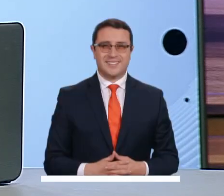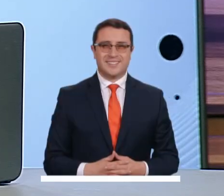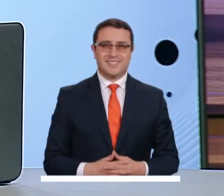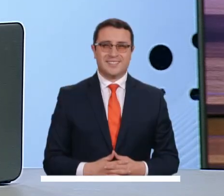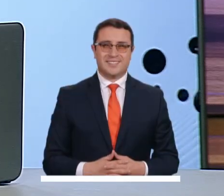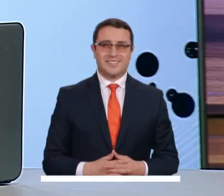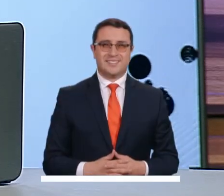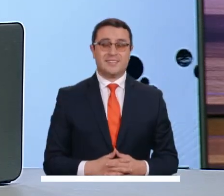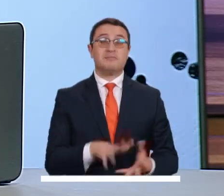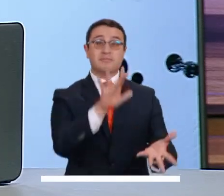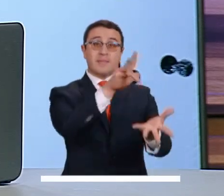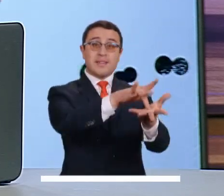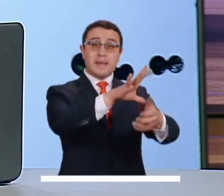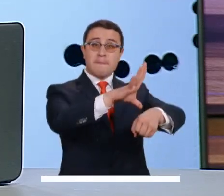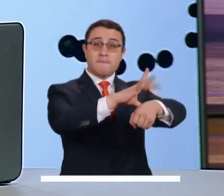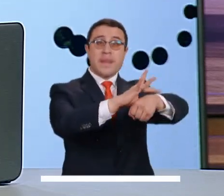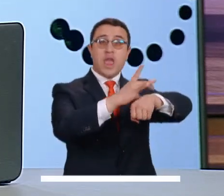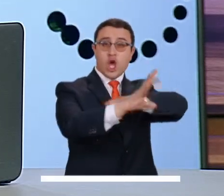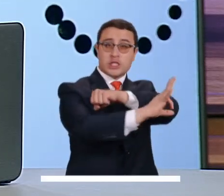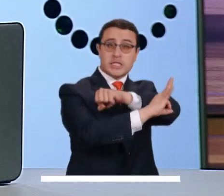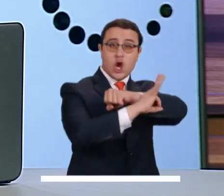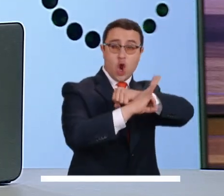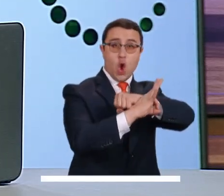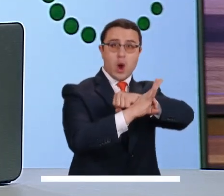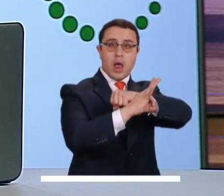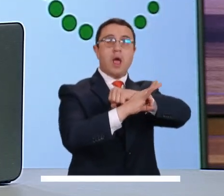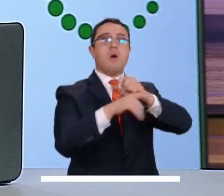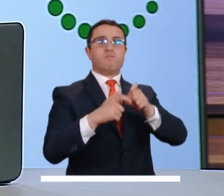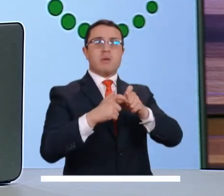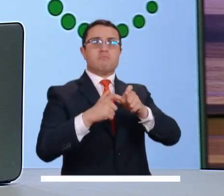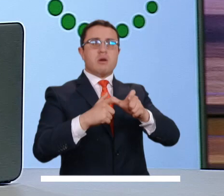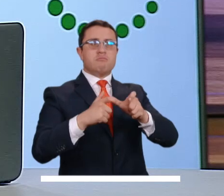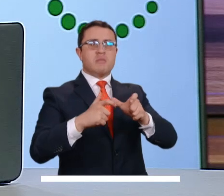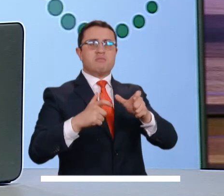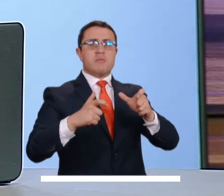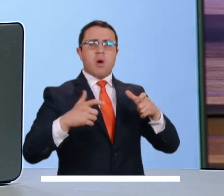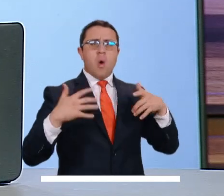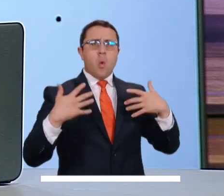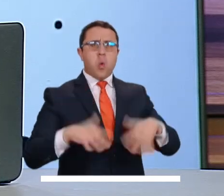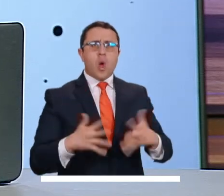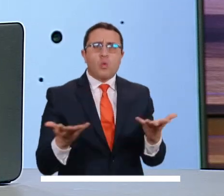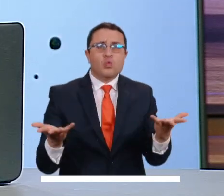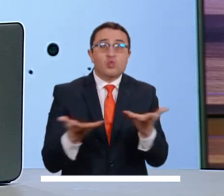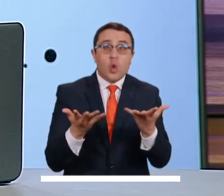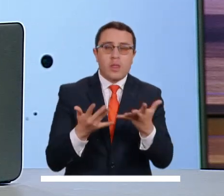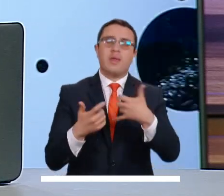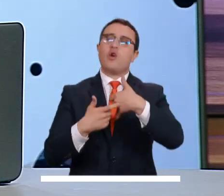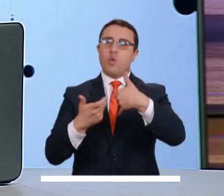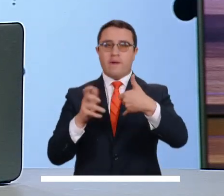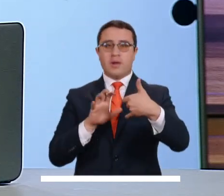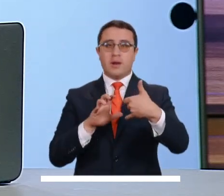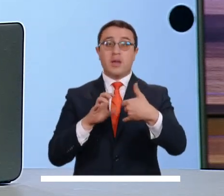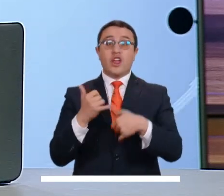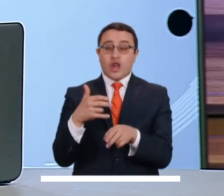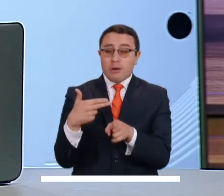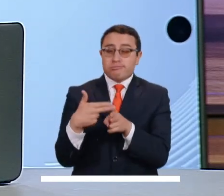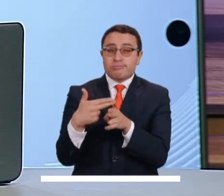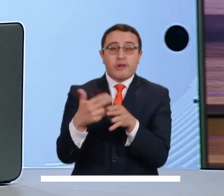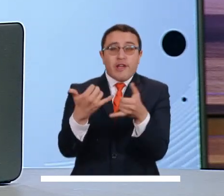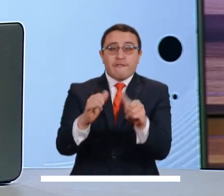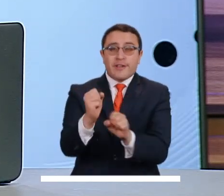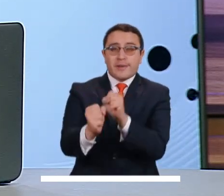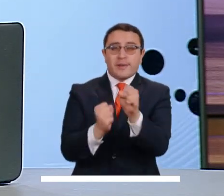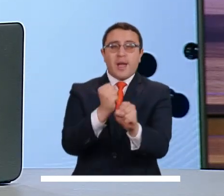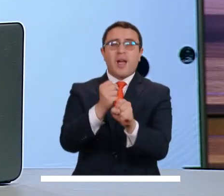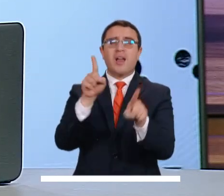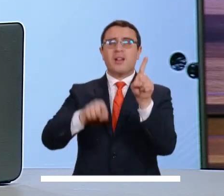Las consultas con especialistas en psicología van en aumento en el Guaviare. La nostalgia del fin de año saca a flote sentimientos de soledad o